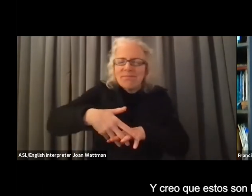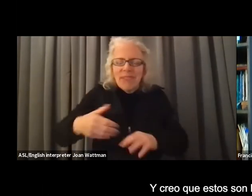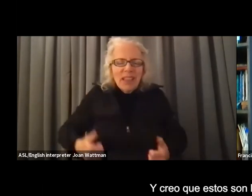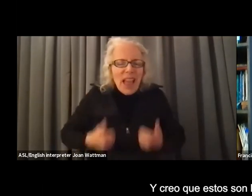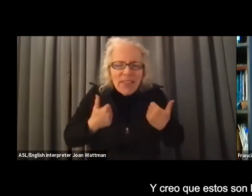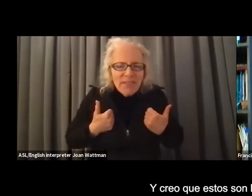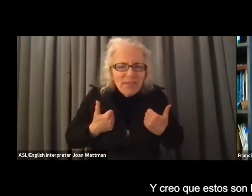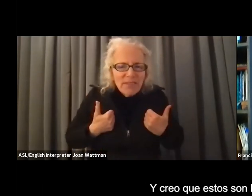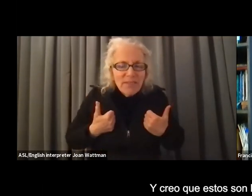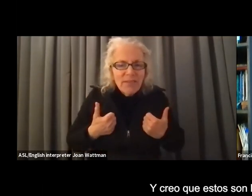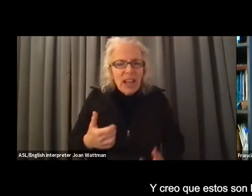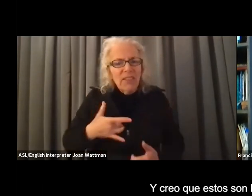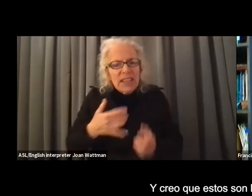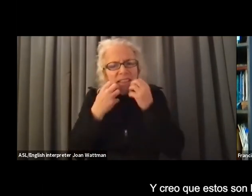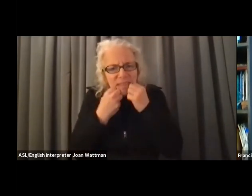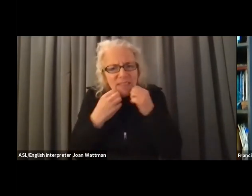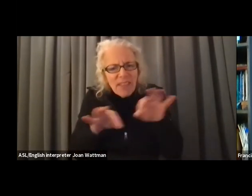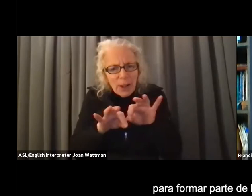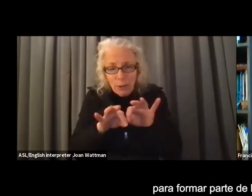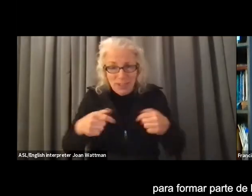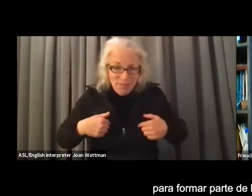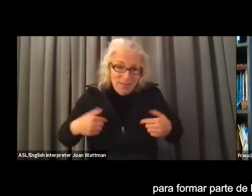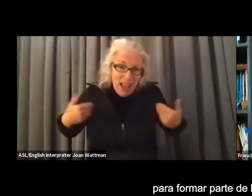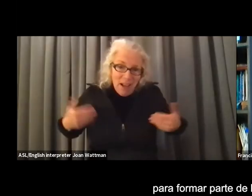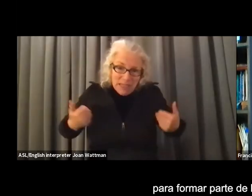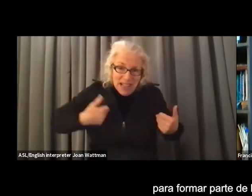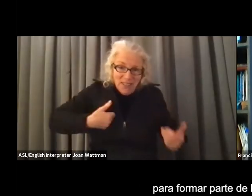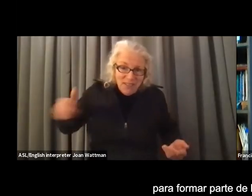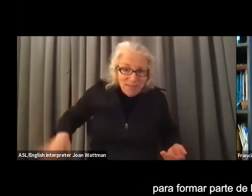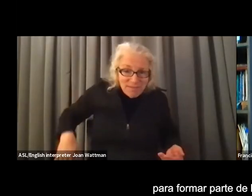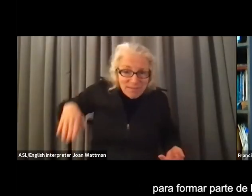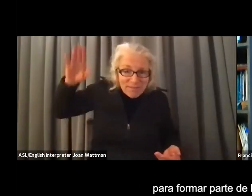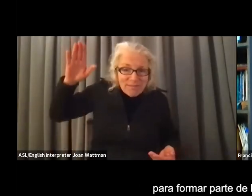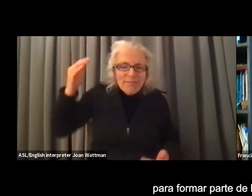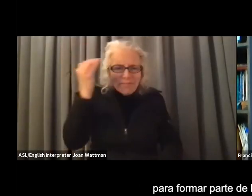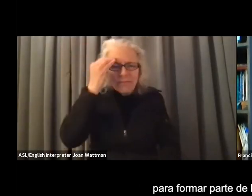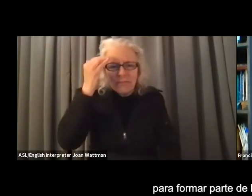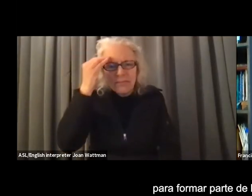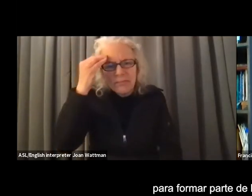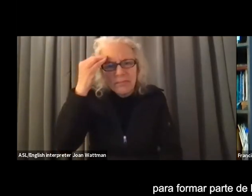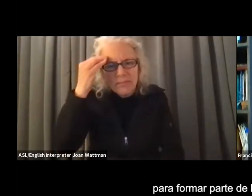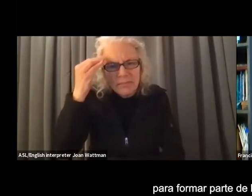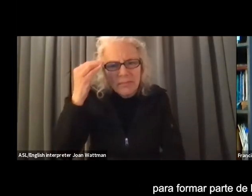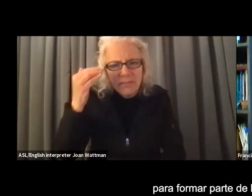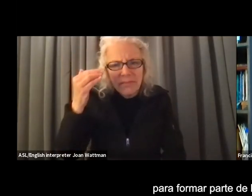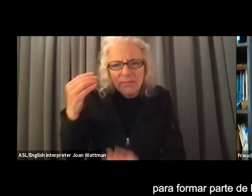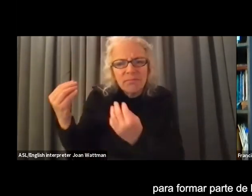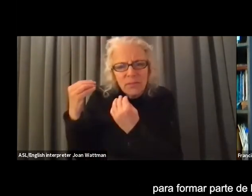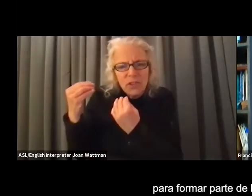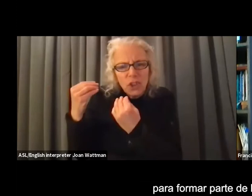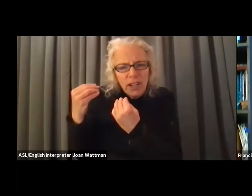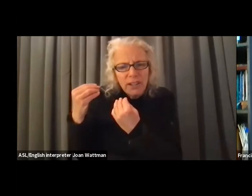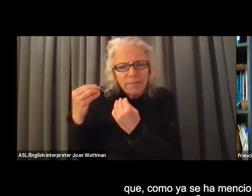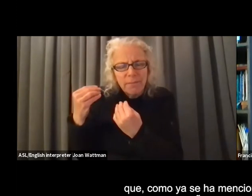muy pequeños, nos han enseñado a hacernos parte de la comunidad y a sentirnos parte de esa lucha